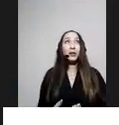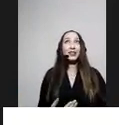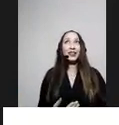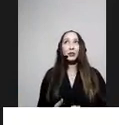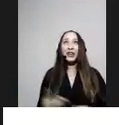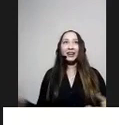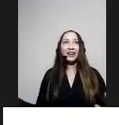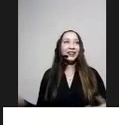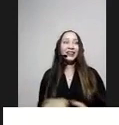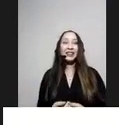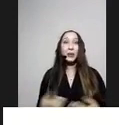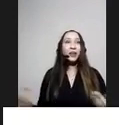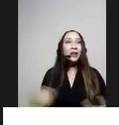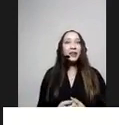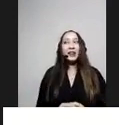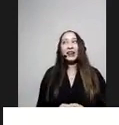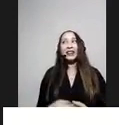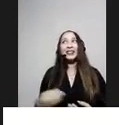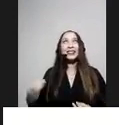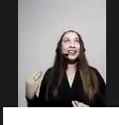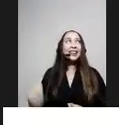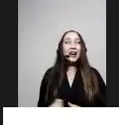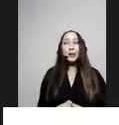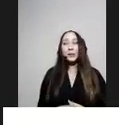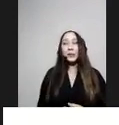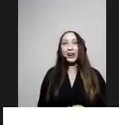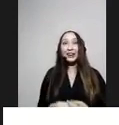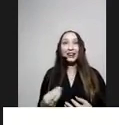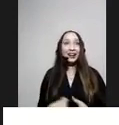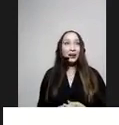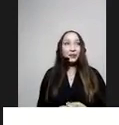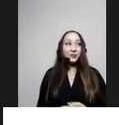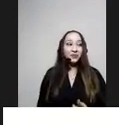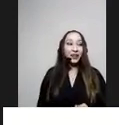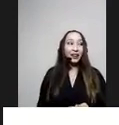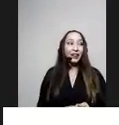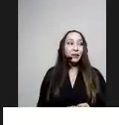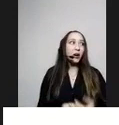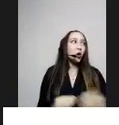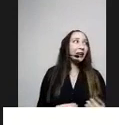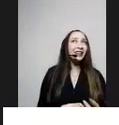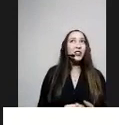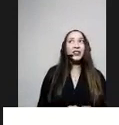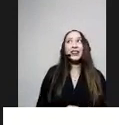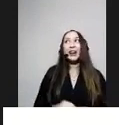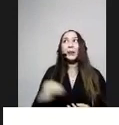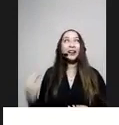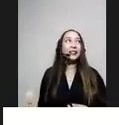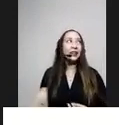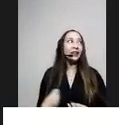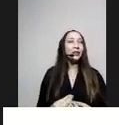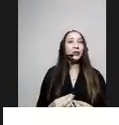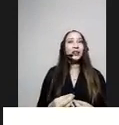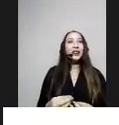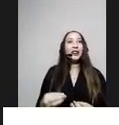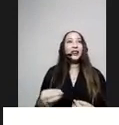nos perseguía un tigre en la antigüedad, el estrés se generaba porque el tigre me iba a comer y yo tenía que escapar del